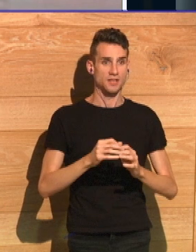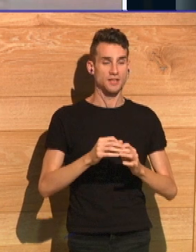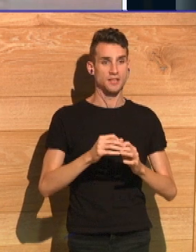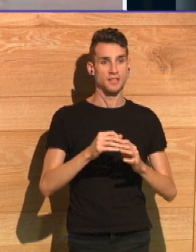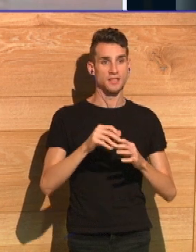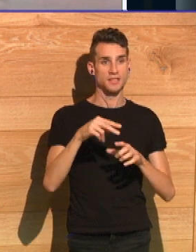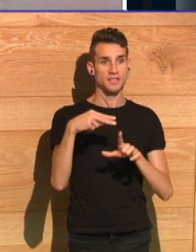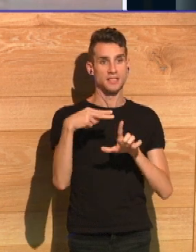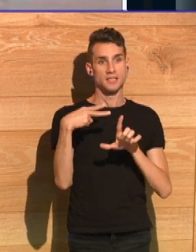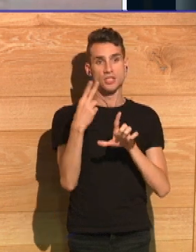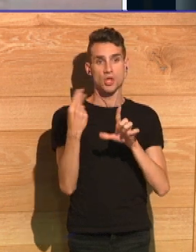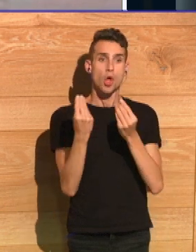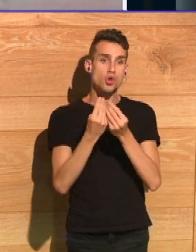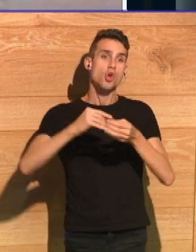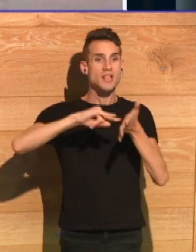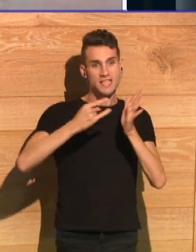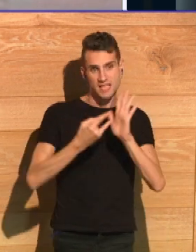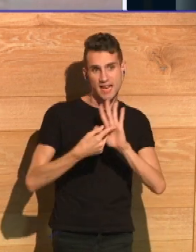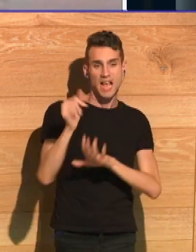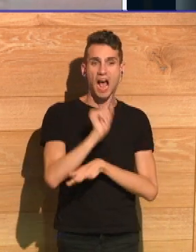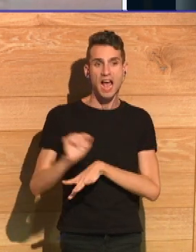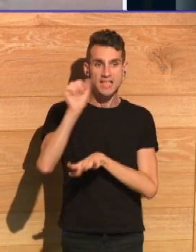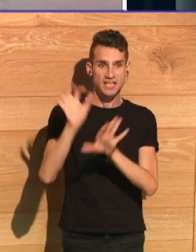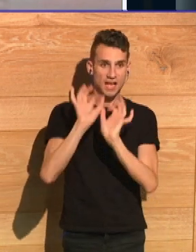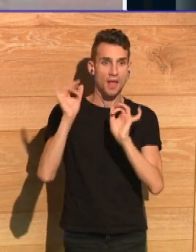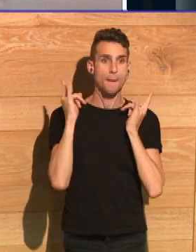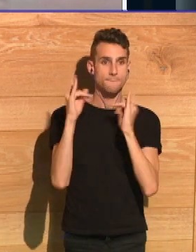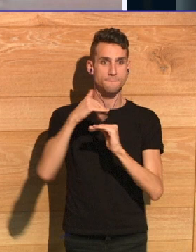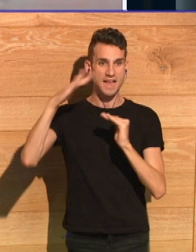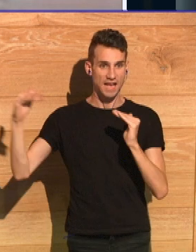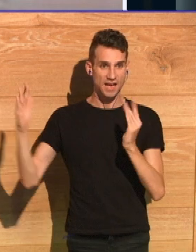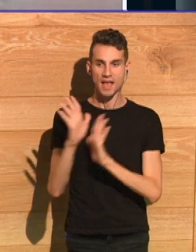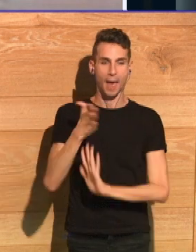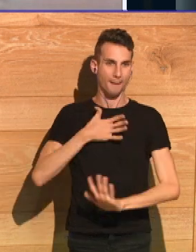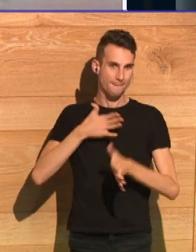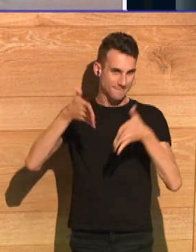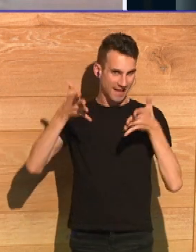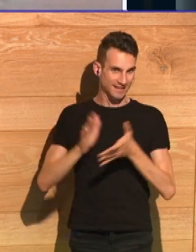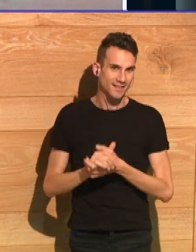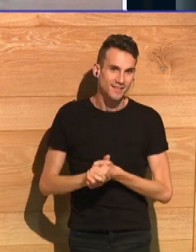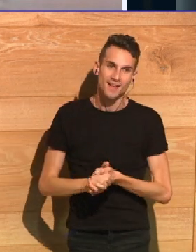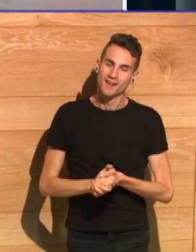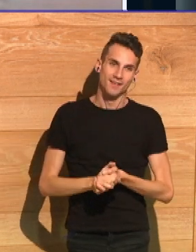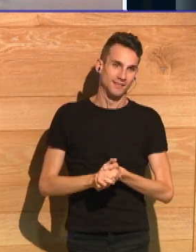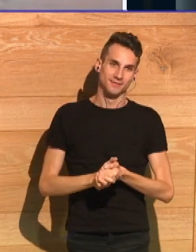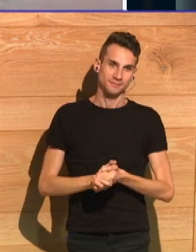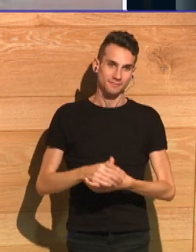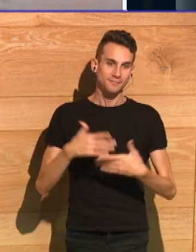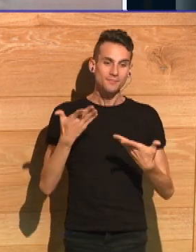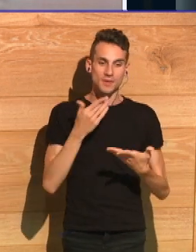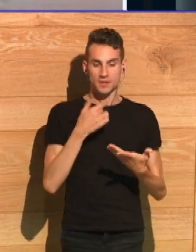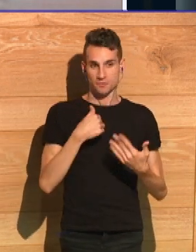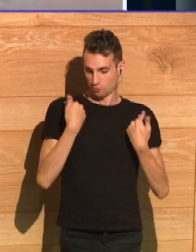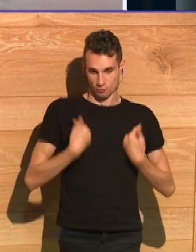técnica asiática de paisaje que a mí me encanta. Como